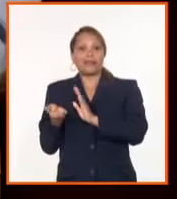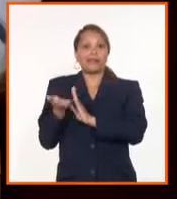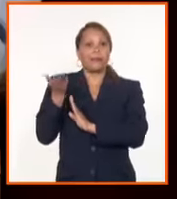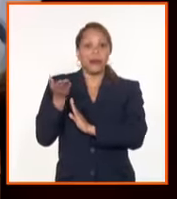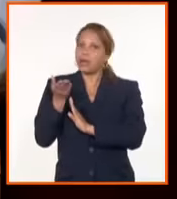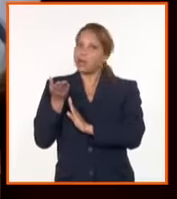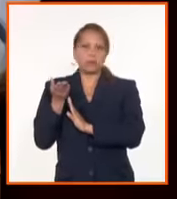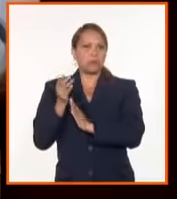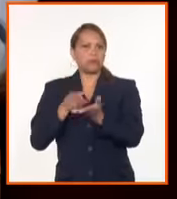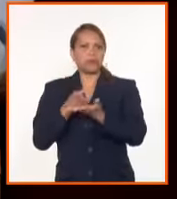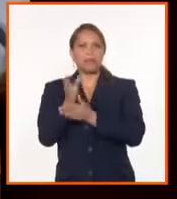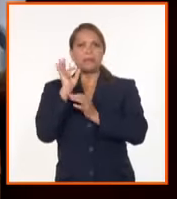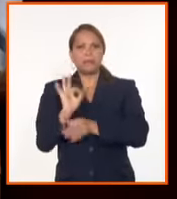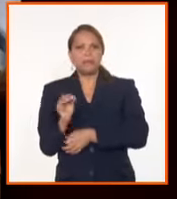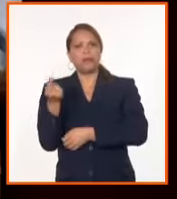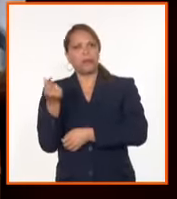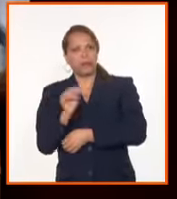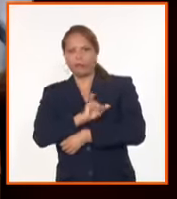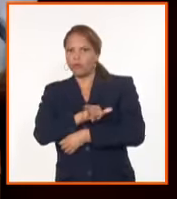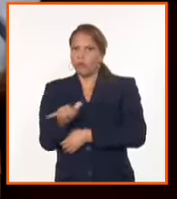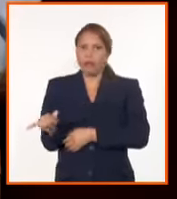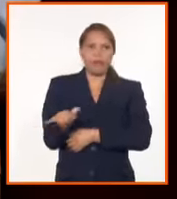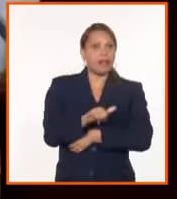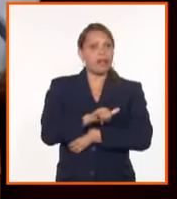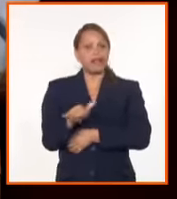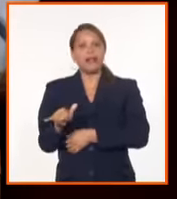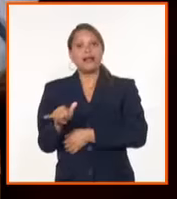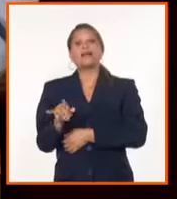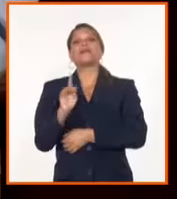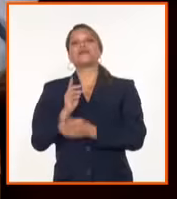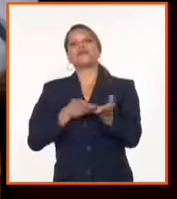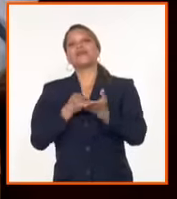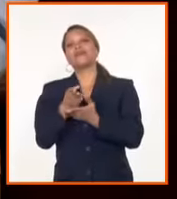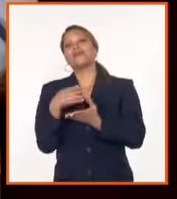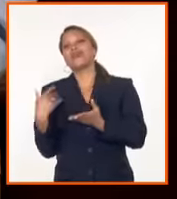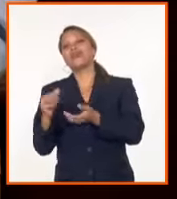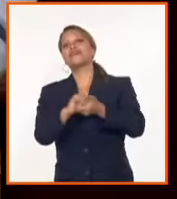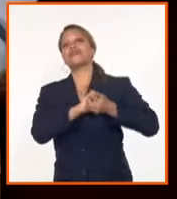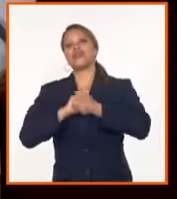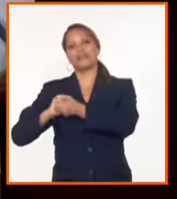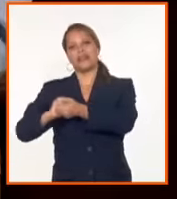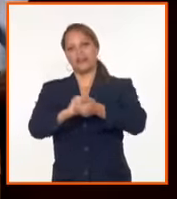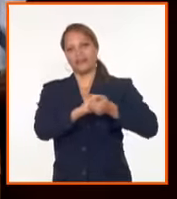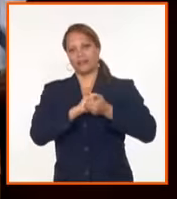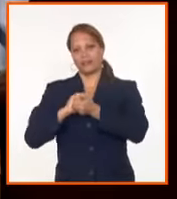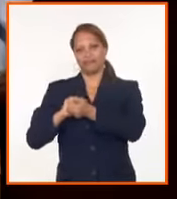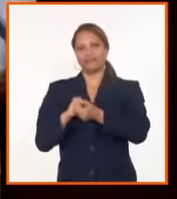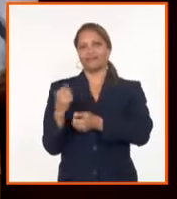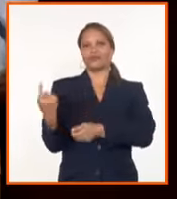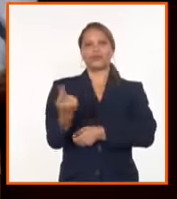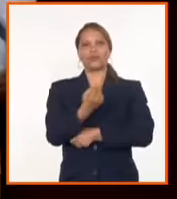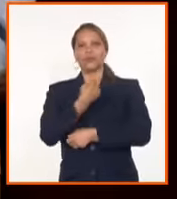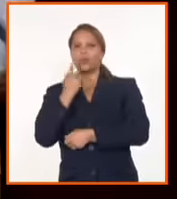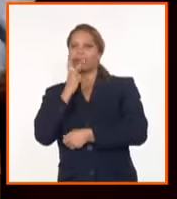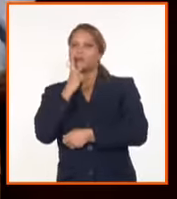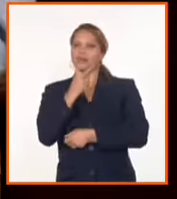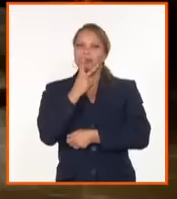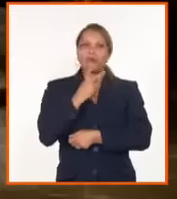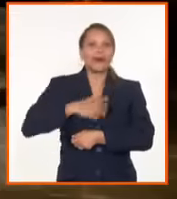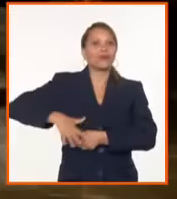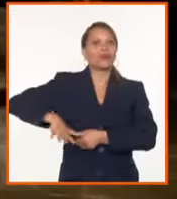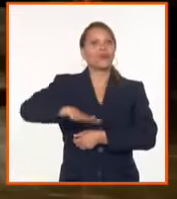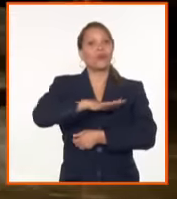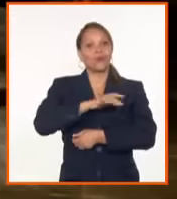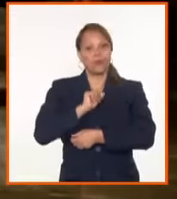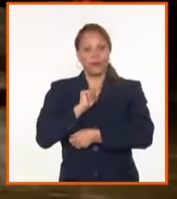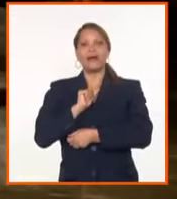podremos dar durante un tiempo, pero seguimos siendo solidarios y seguimos tratando de atender a todos. Que